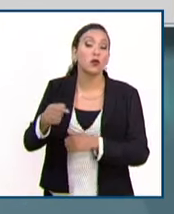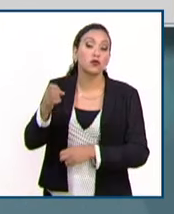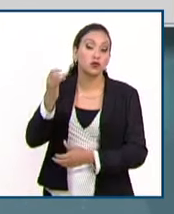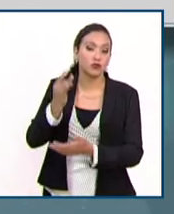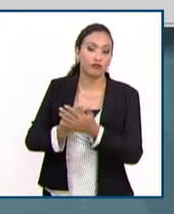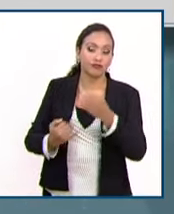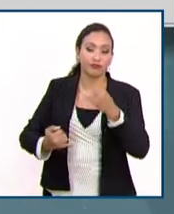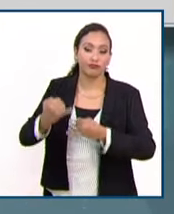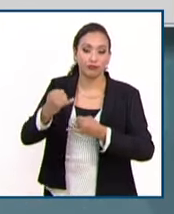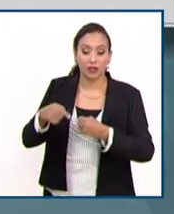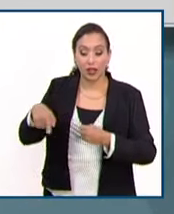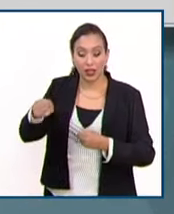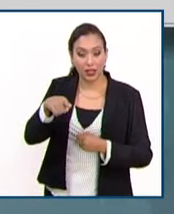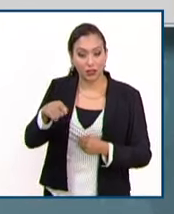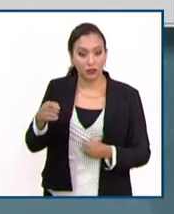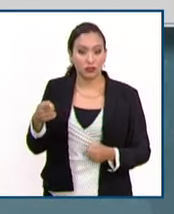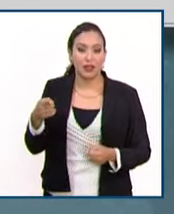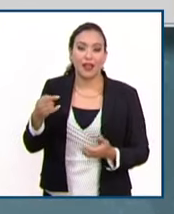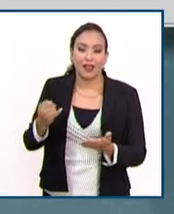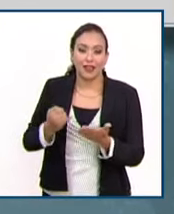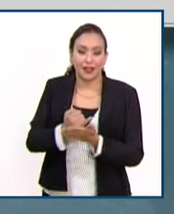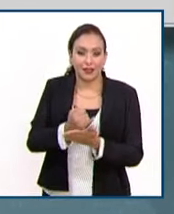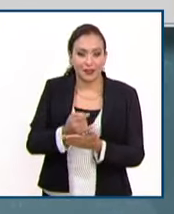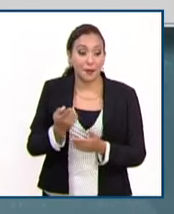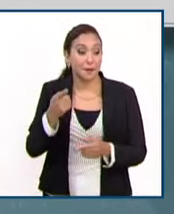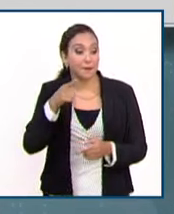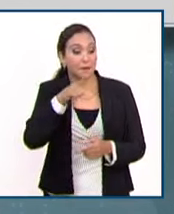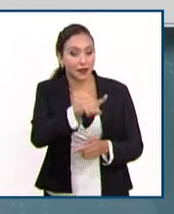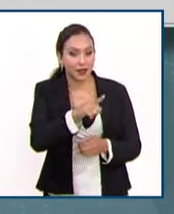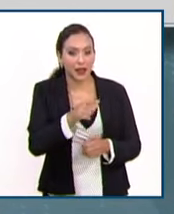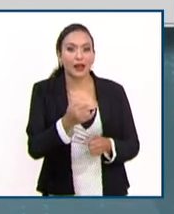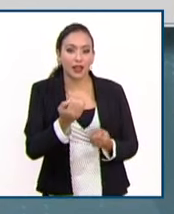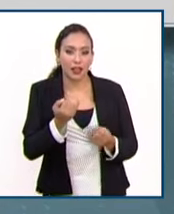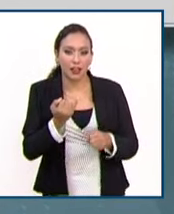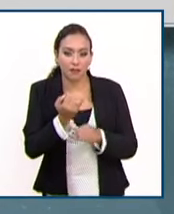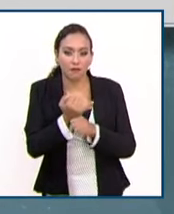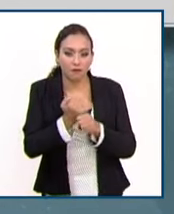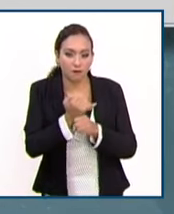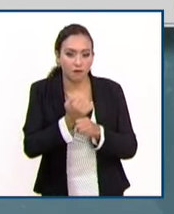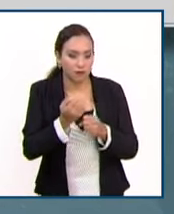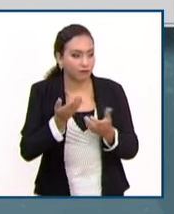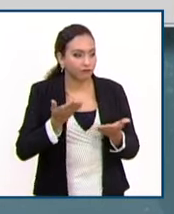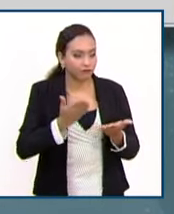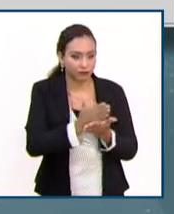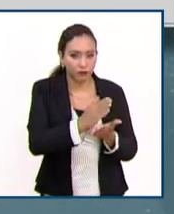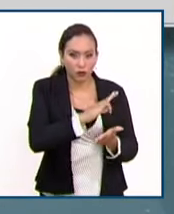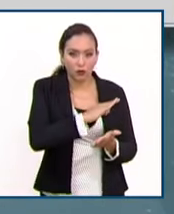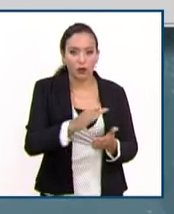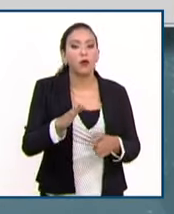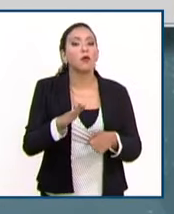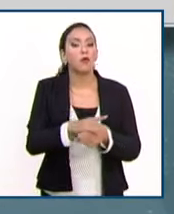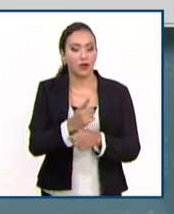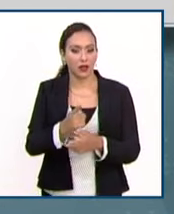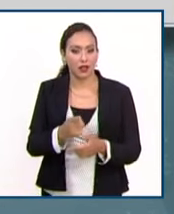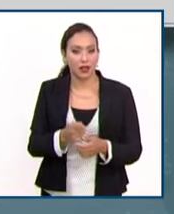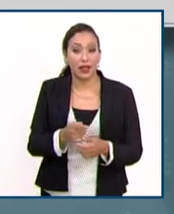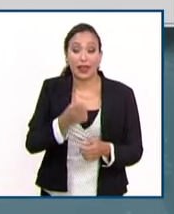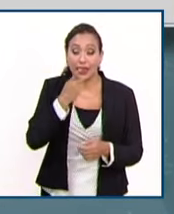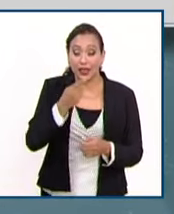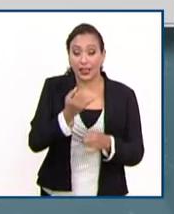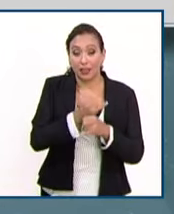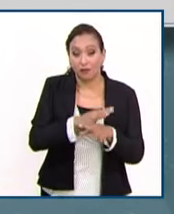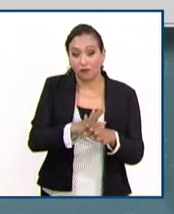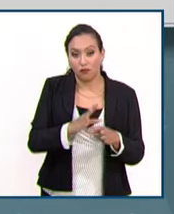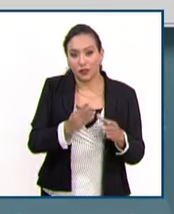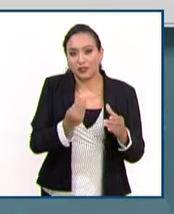federales autorizar a la autoridad investigadora acceder a ellos, ya que gozan de la protección reforzada a la privacidad de